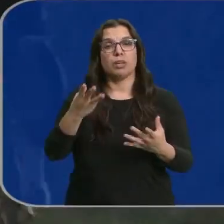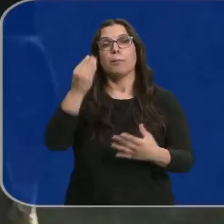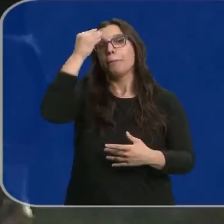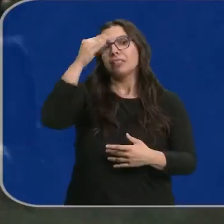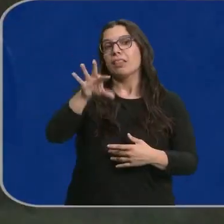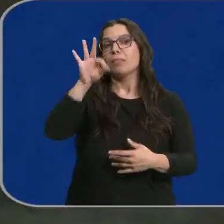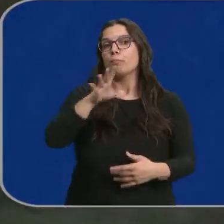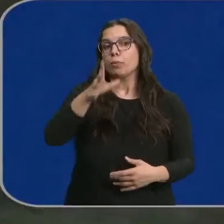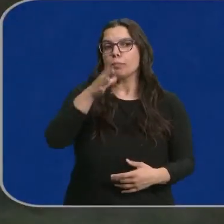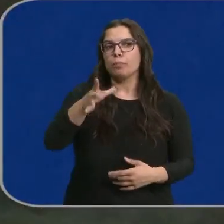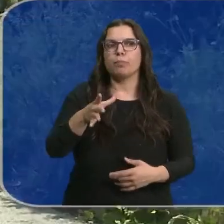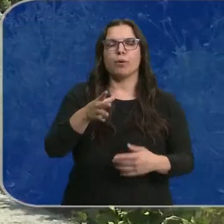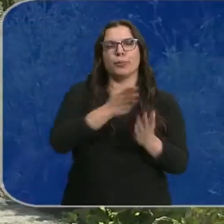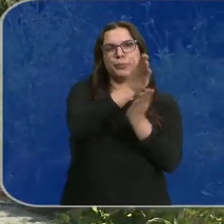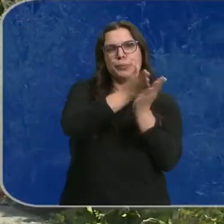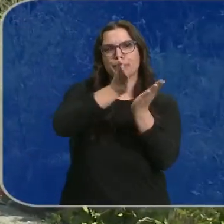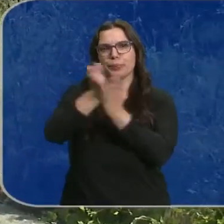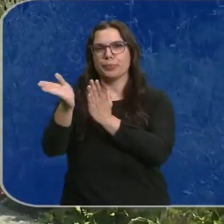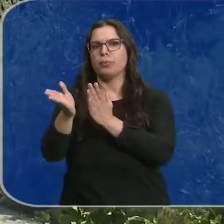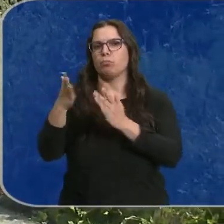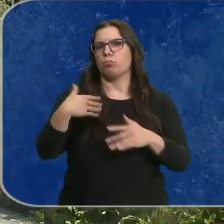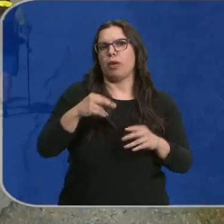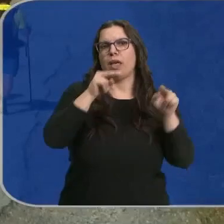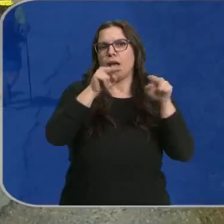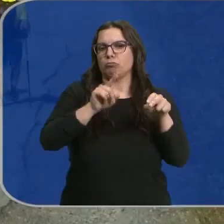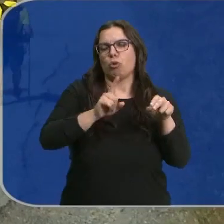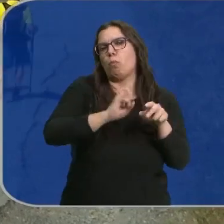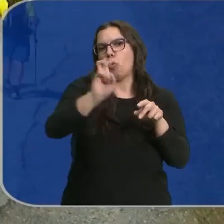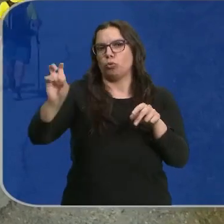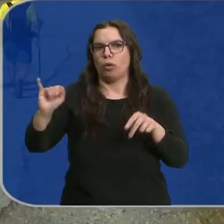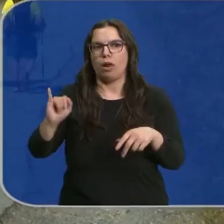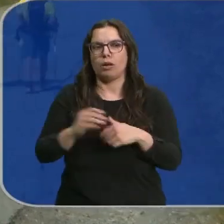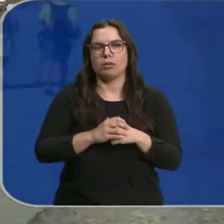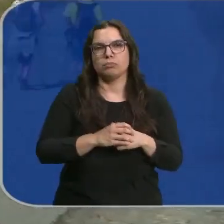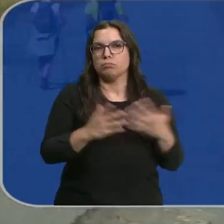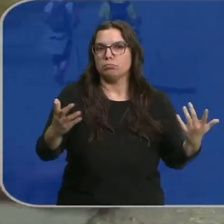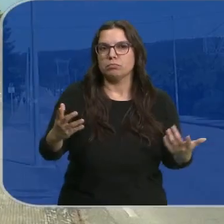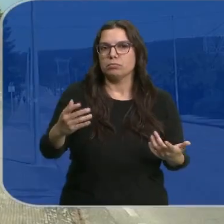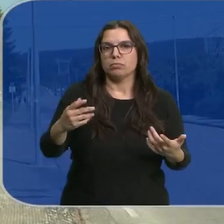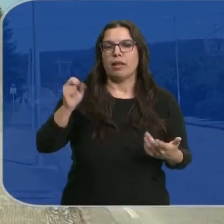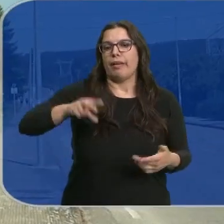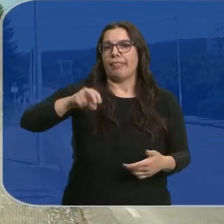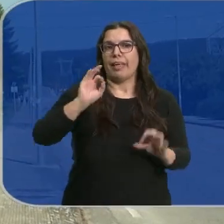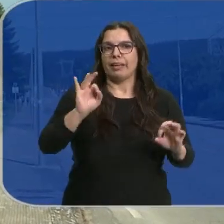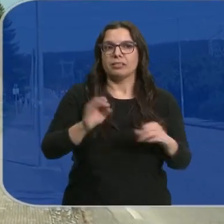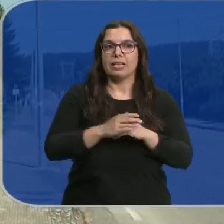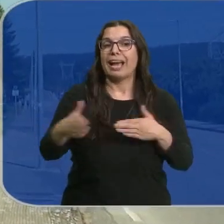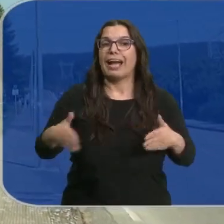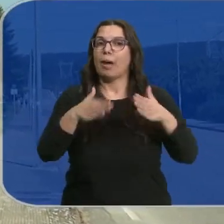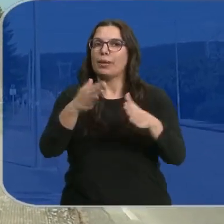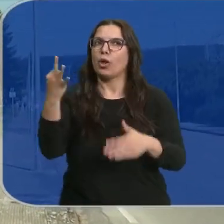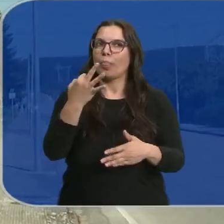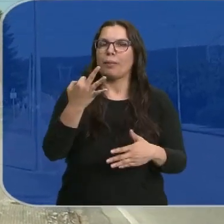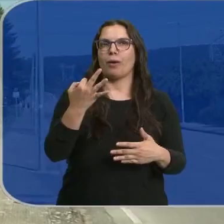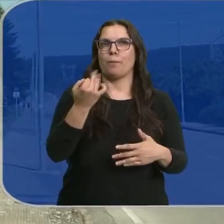teniendo en cuenta las numerosas posibilidades de alojamiento en la ciudad. No vas de veraneo a ningún lado, vas a andar. Yo creo que el camino tiene que ser